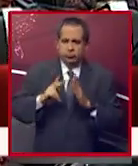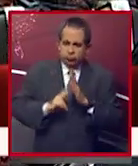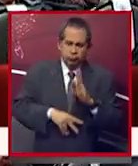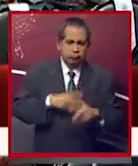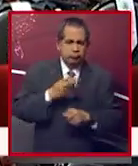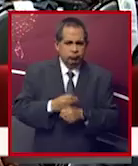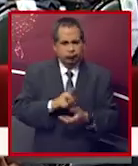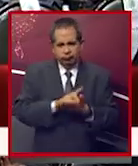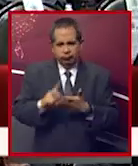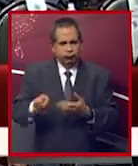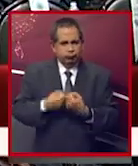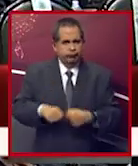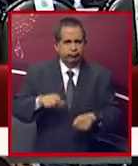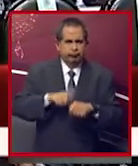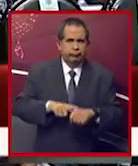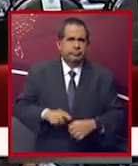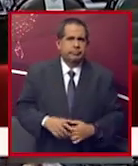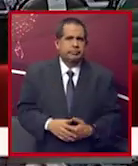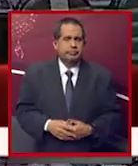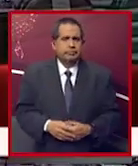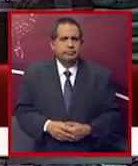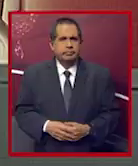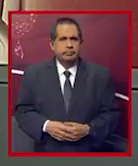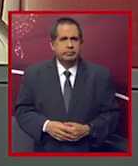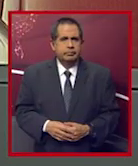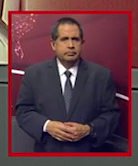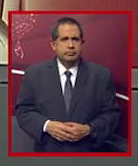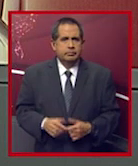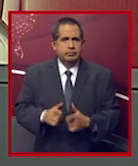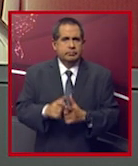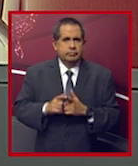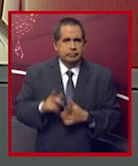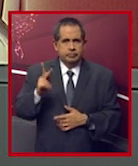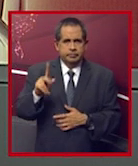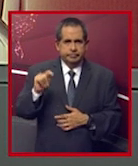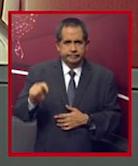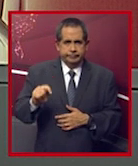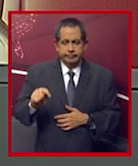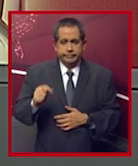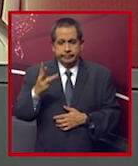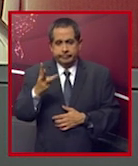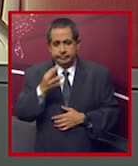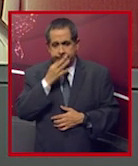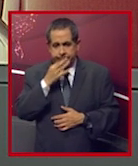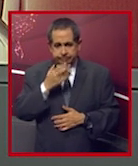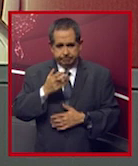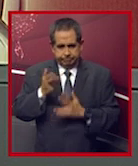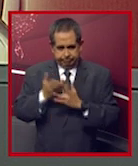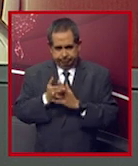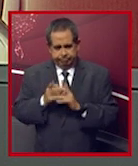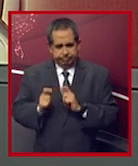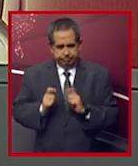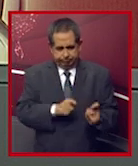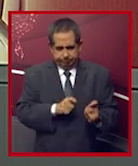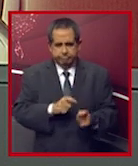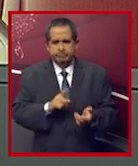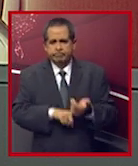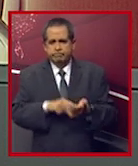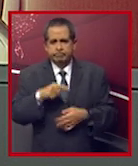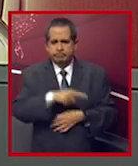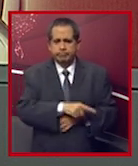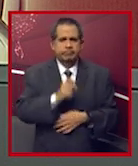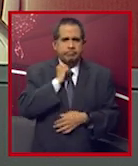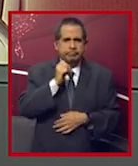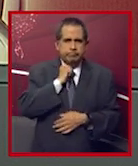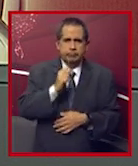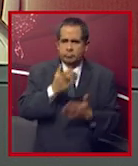todos los derechos sociales. El Partido del Trabajo cedió 3 minutos de su tiempo para que hiciera el senador sin partido